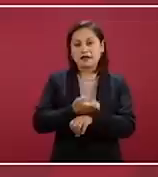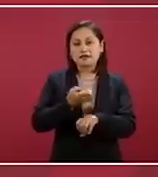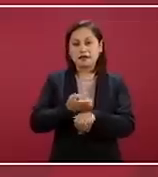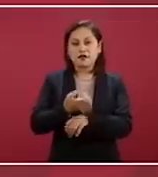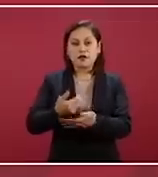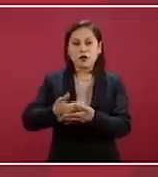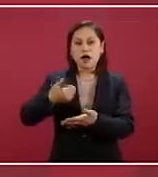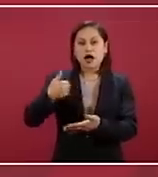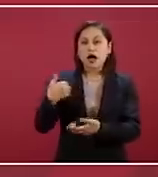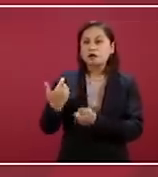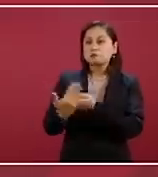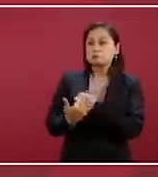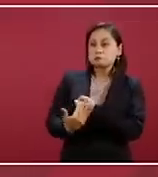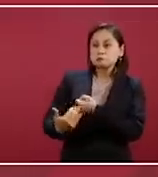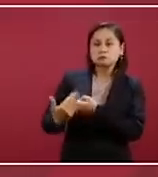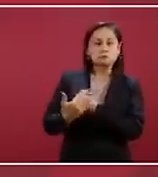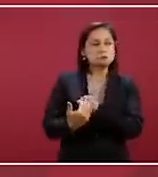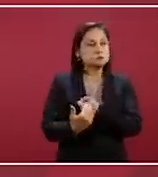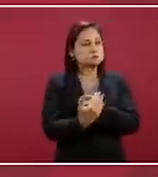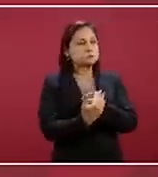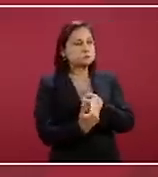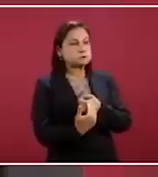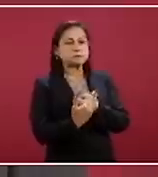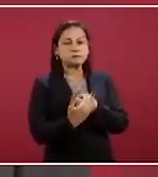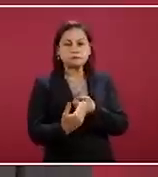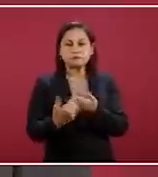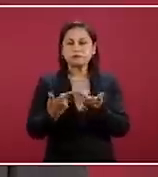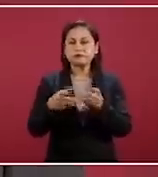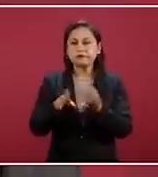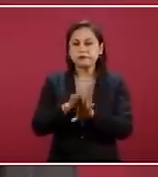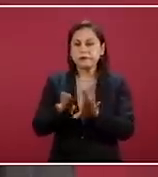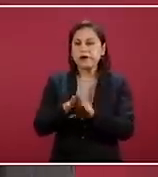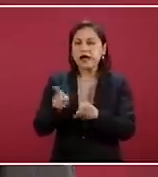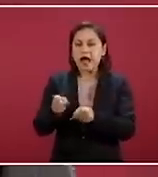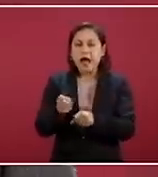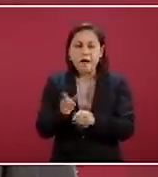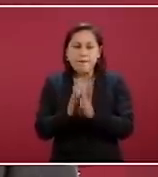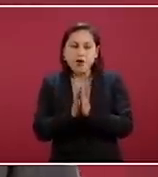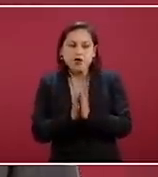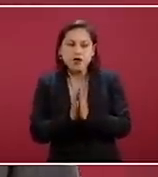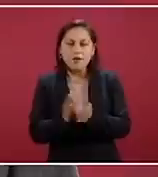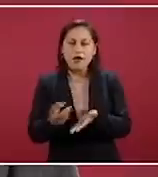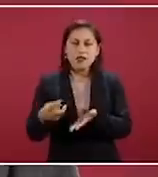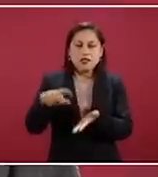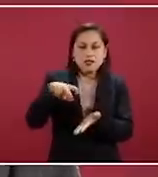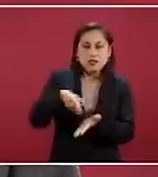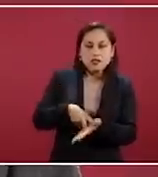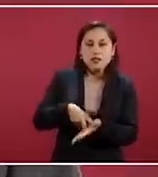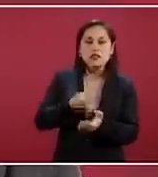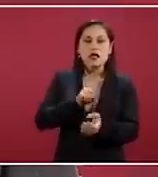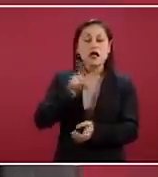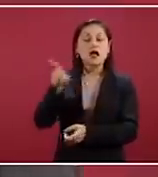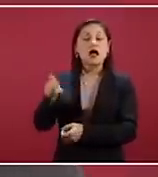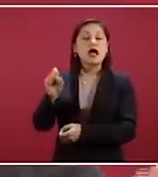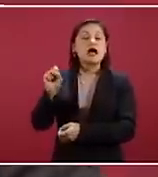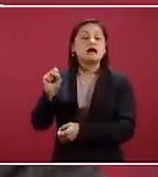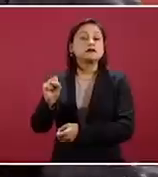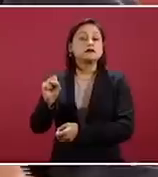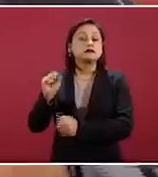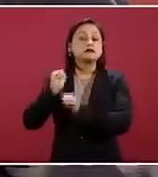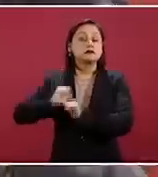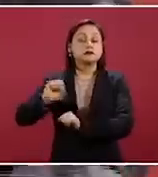cabildeo o implorando al secretario de Hacienda de que